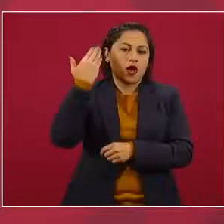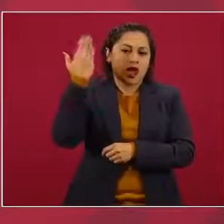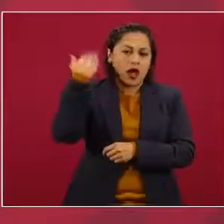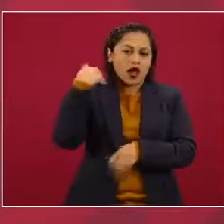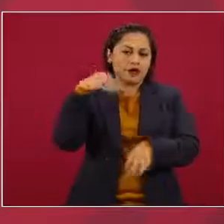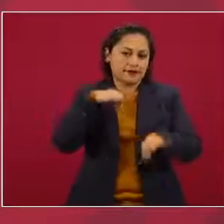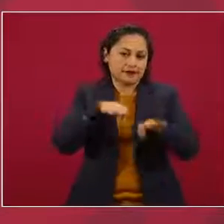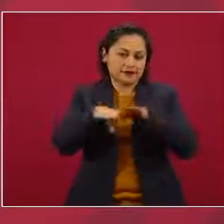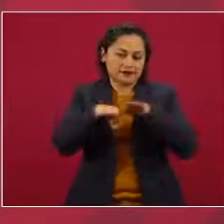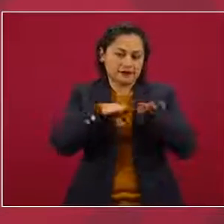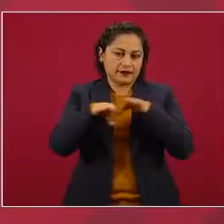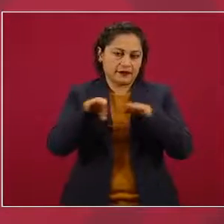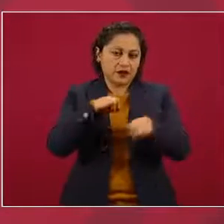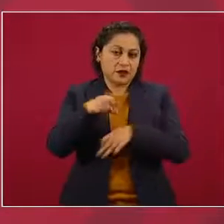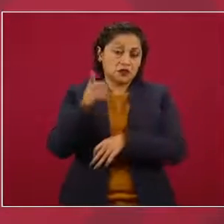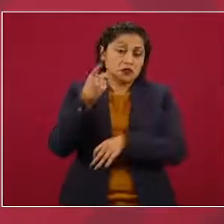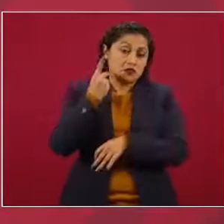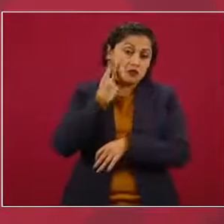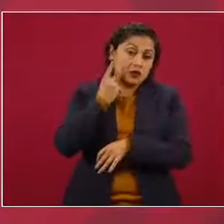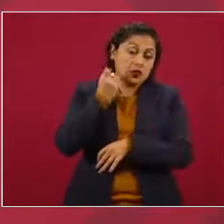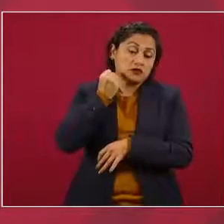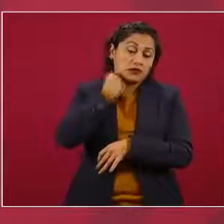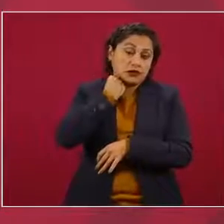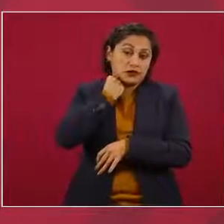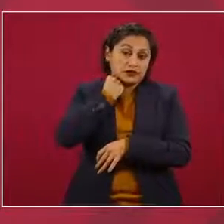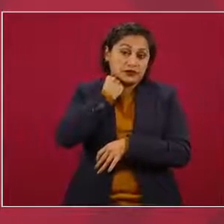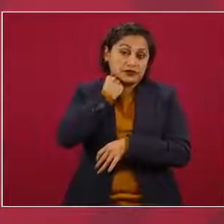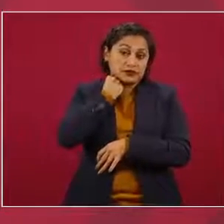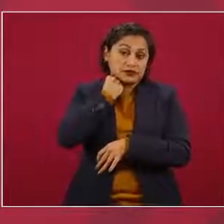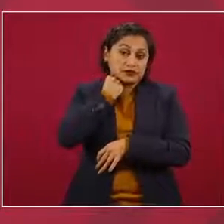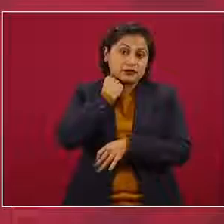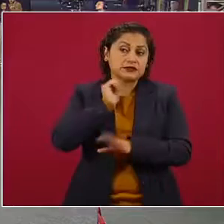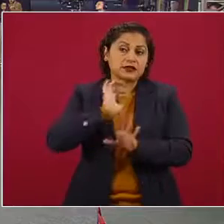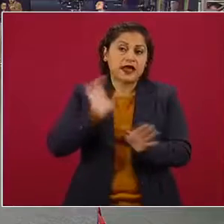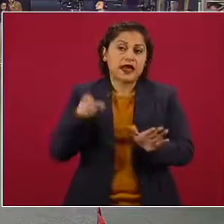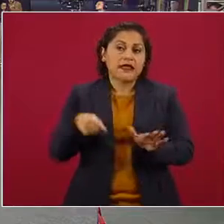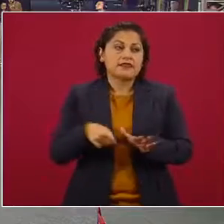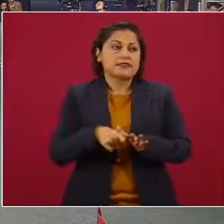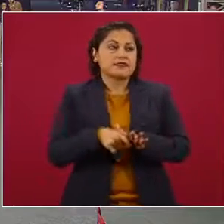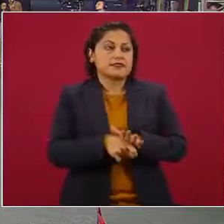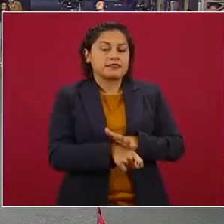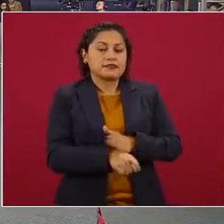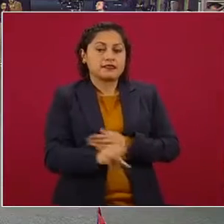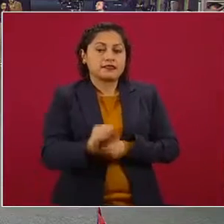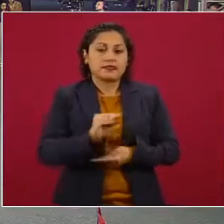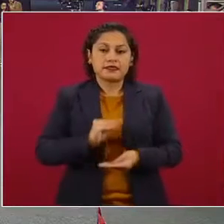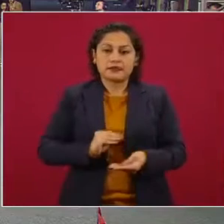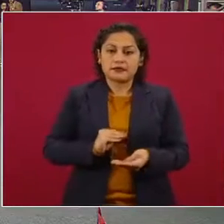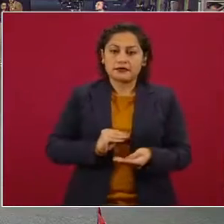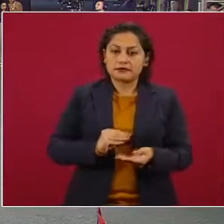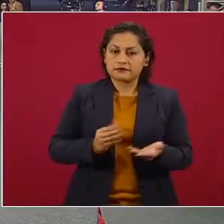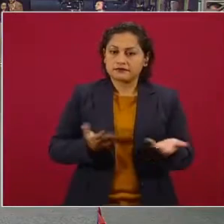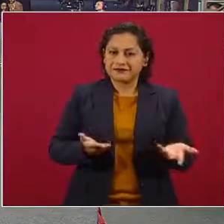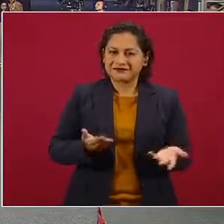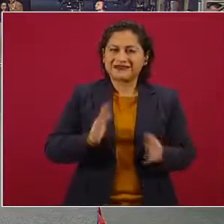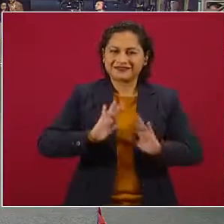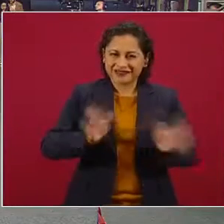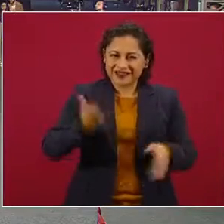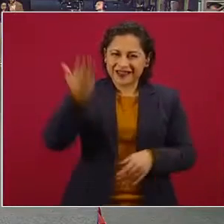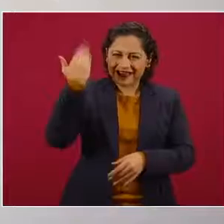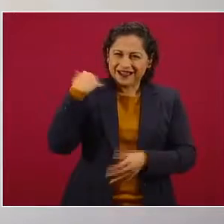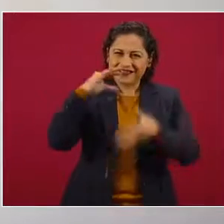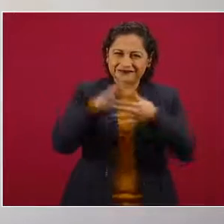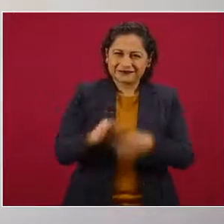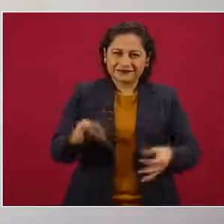recibían partidas de moches, ya hemos hablado de eso, los secretarios